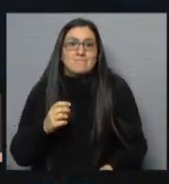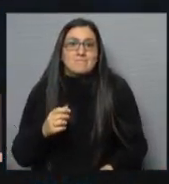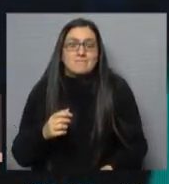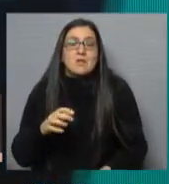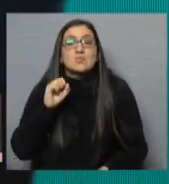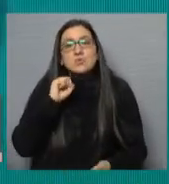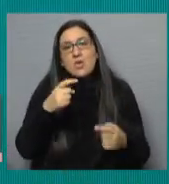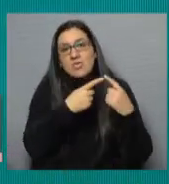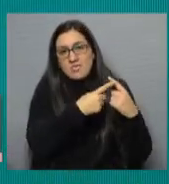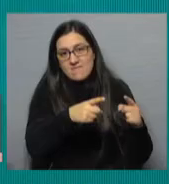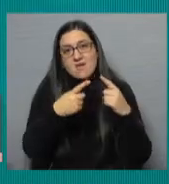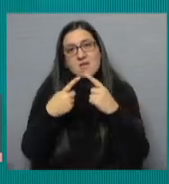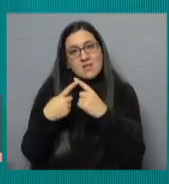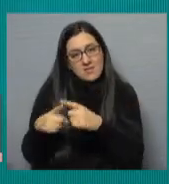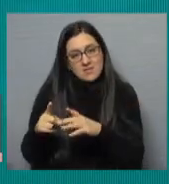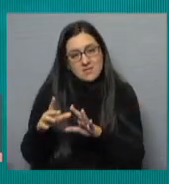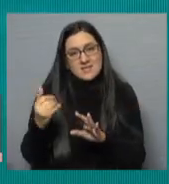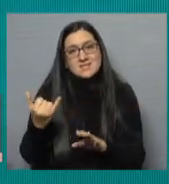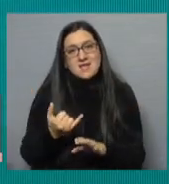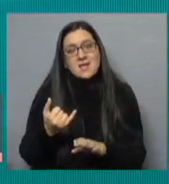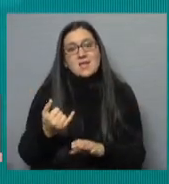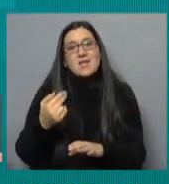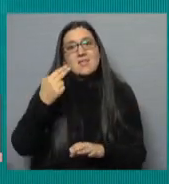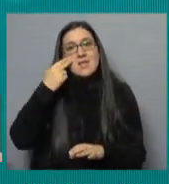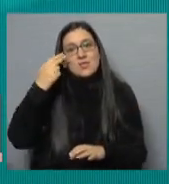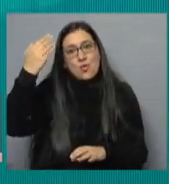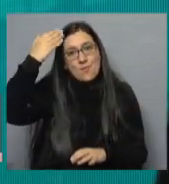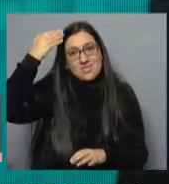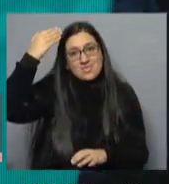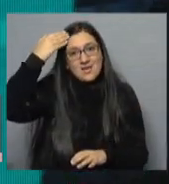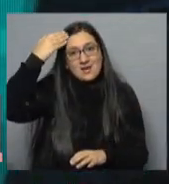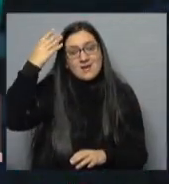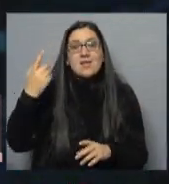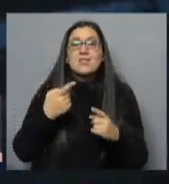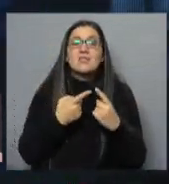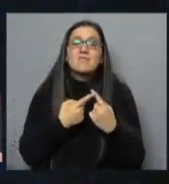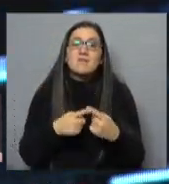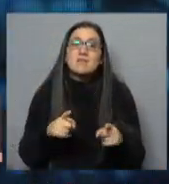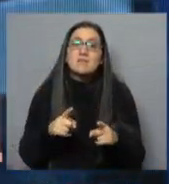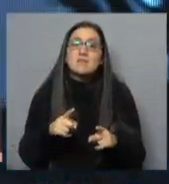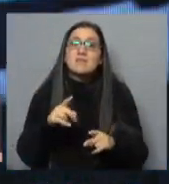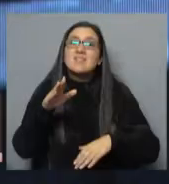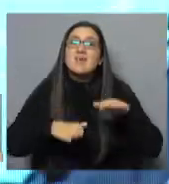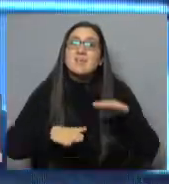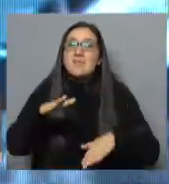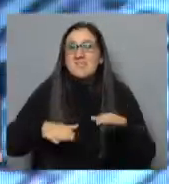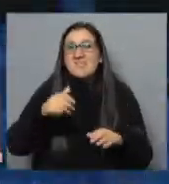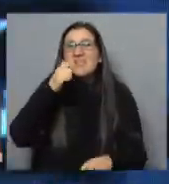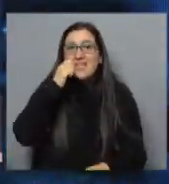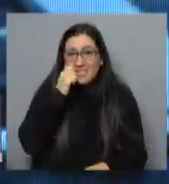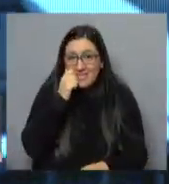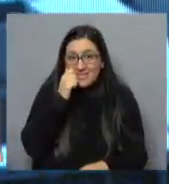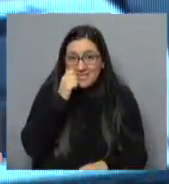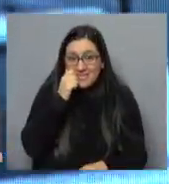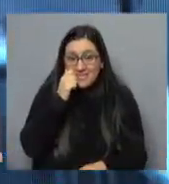diferente. Si tenemos trastorno mental, es diferente según la edad de la persona. Es